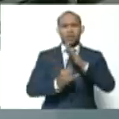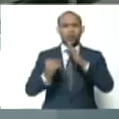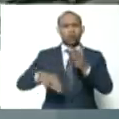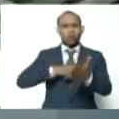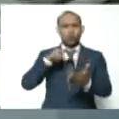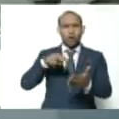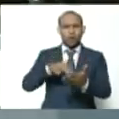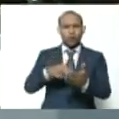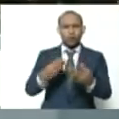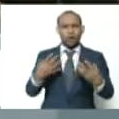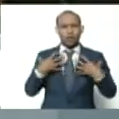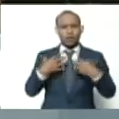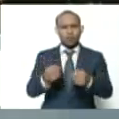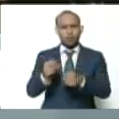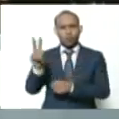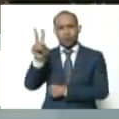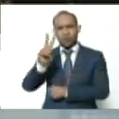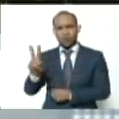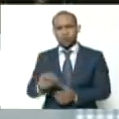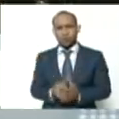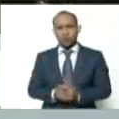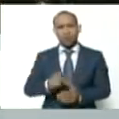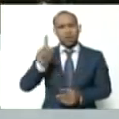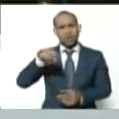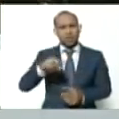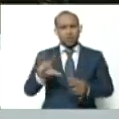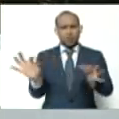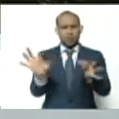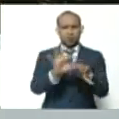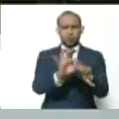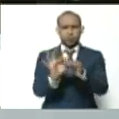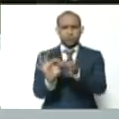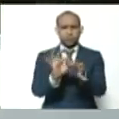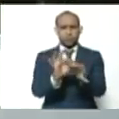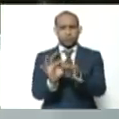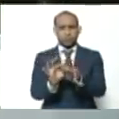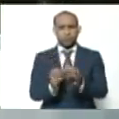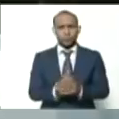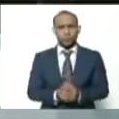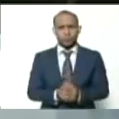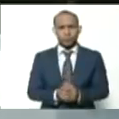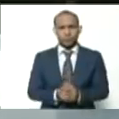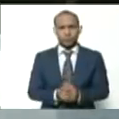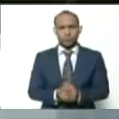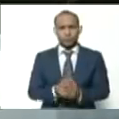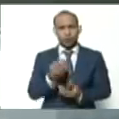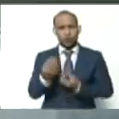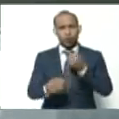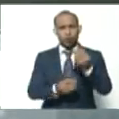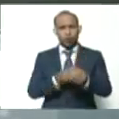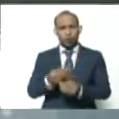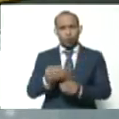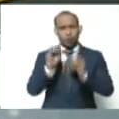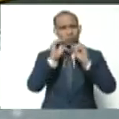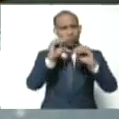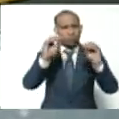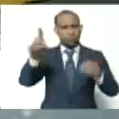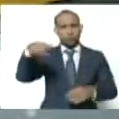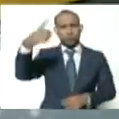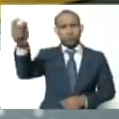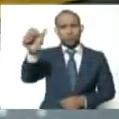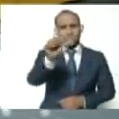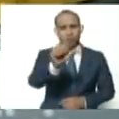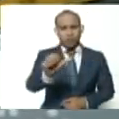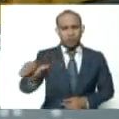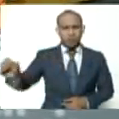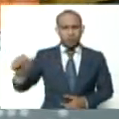Venezuela. Y también estamos articulados, como se informará en las semanas que vienen, a las